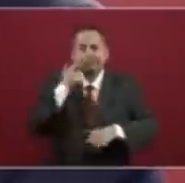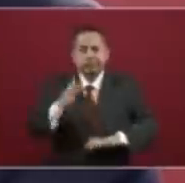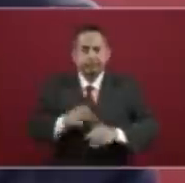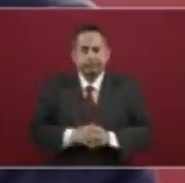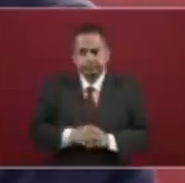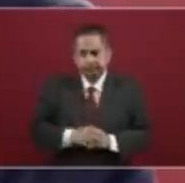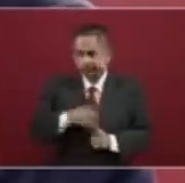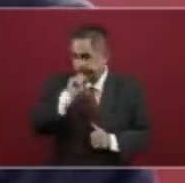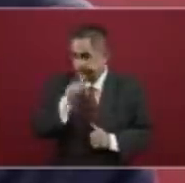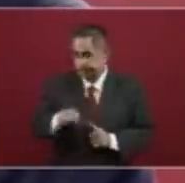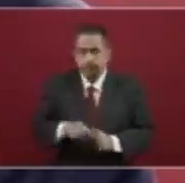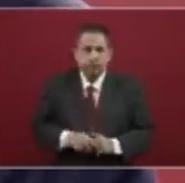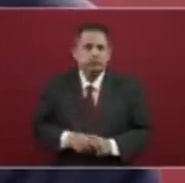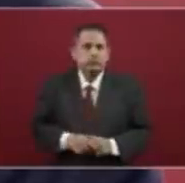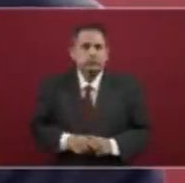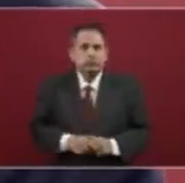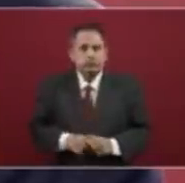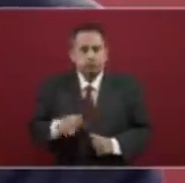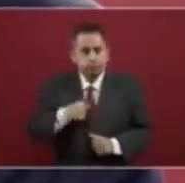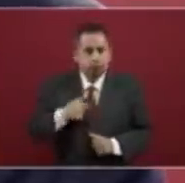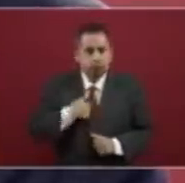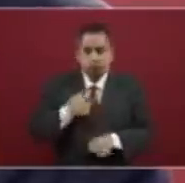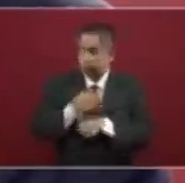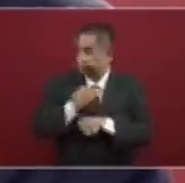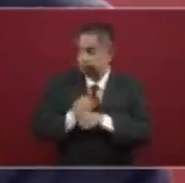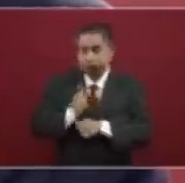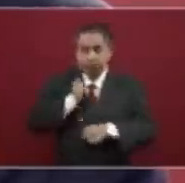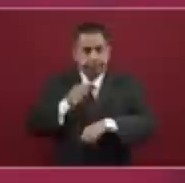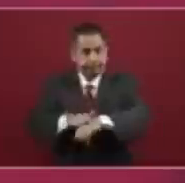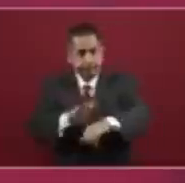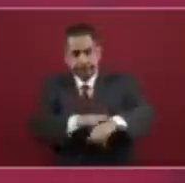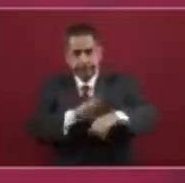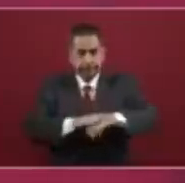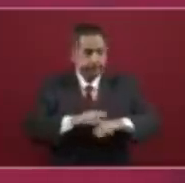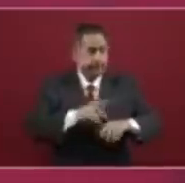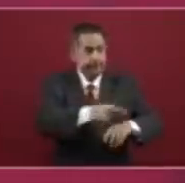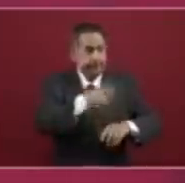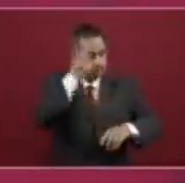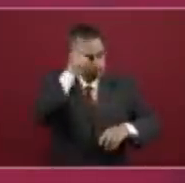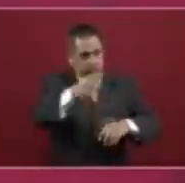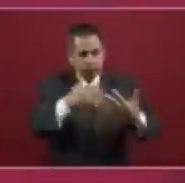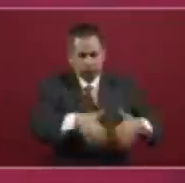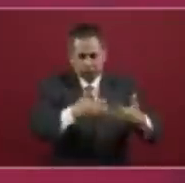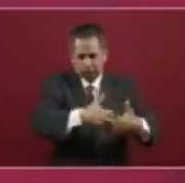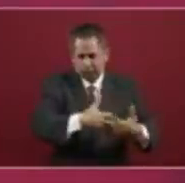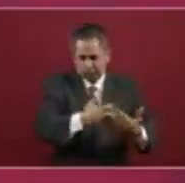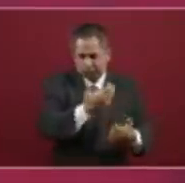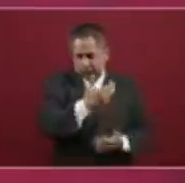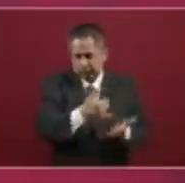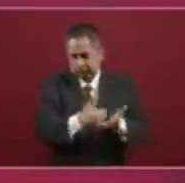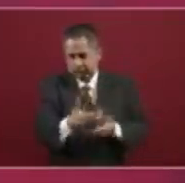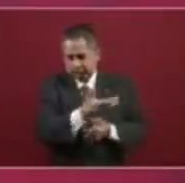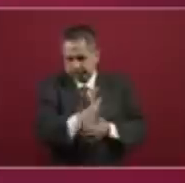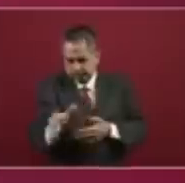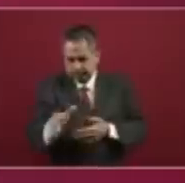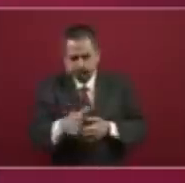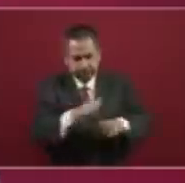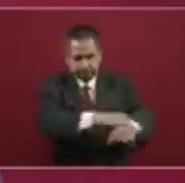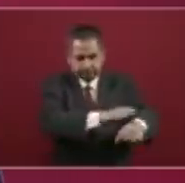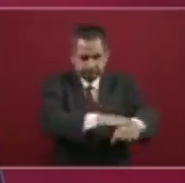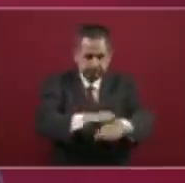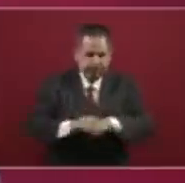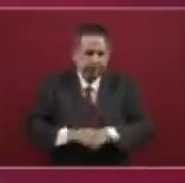Además, yo aprovecho para hacerle un llamado a los productores en general, a decirles,